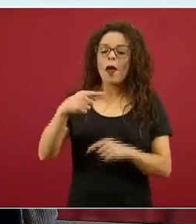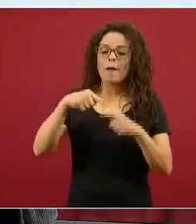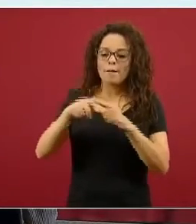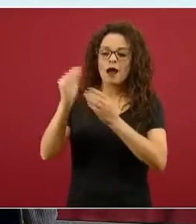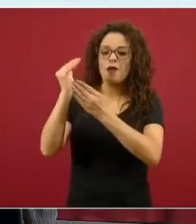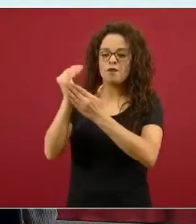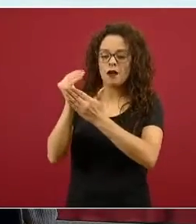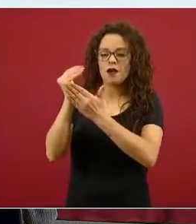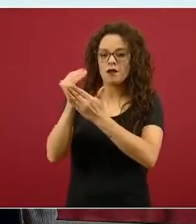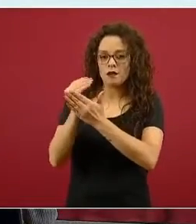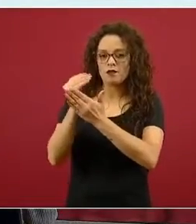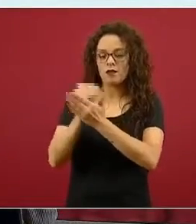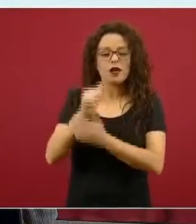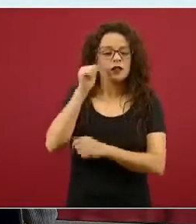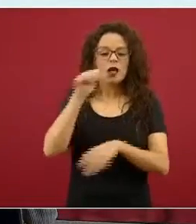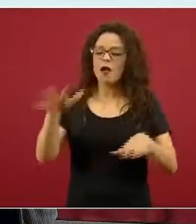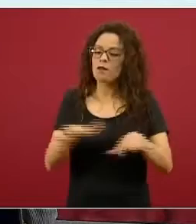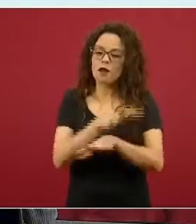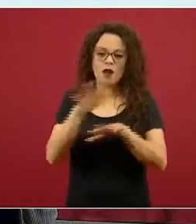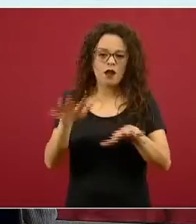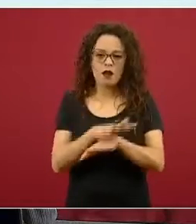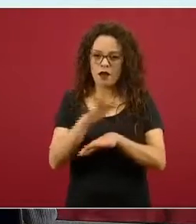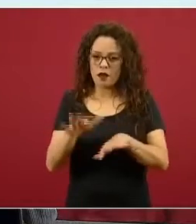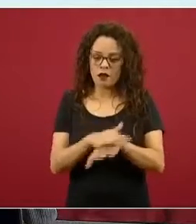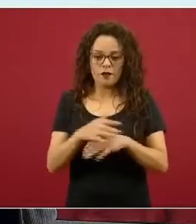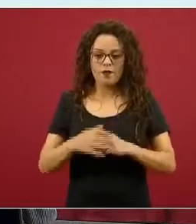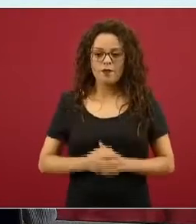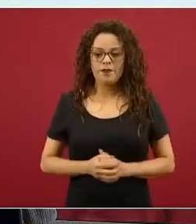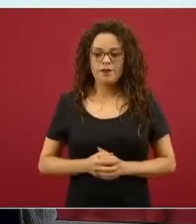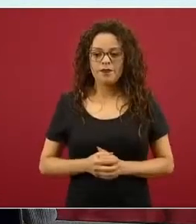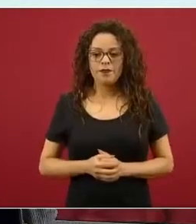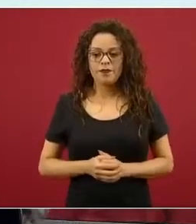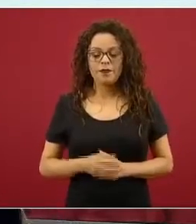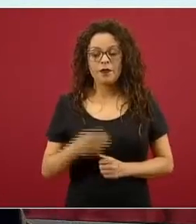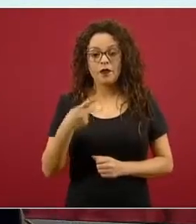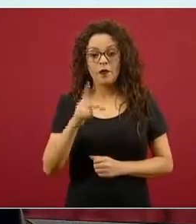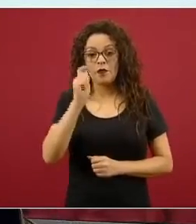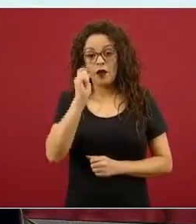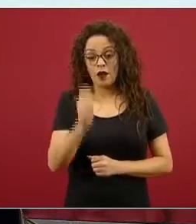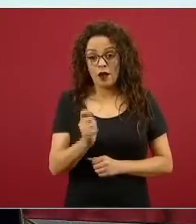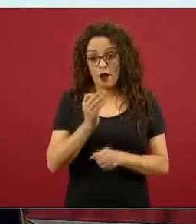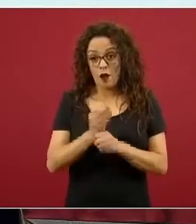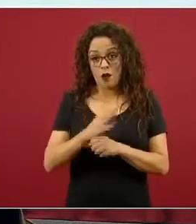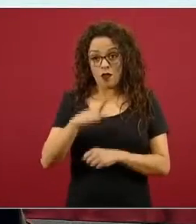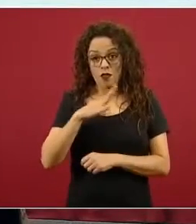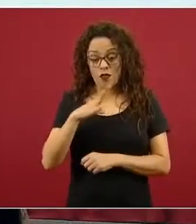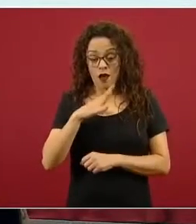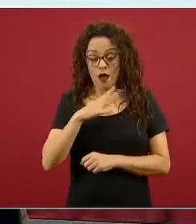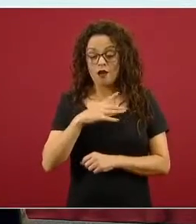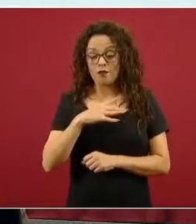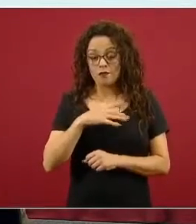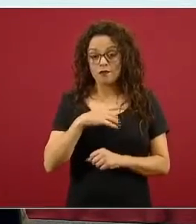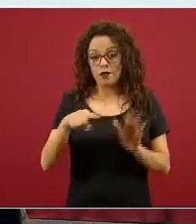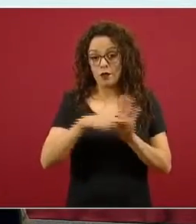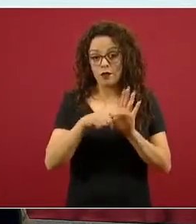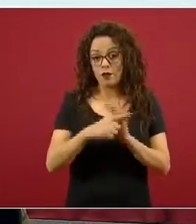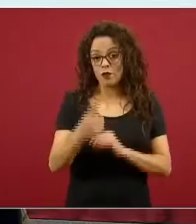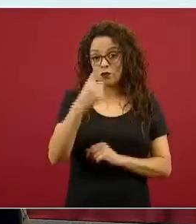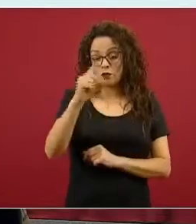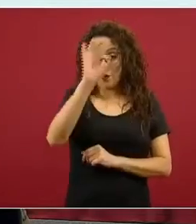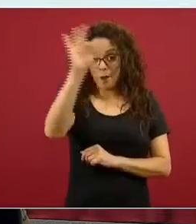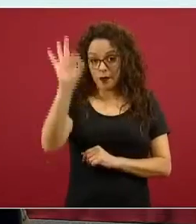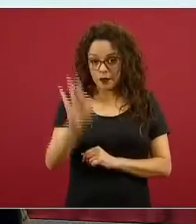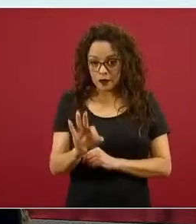es posible que cambie. Dado que estamos abriendo con una tendencia negativa menor de menos 1%, es